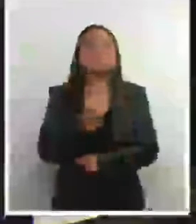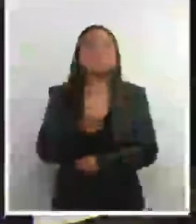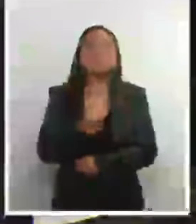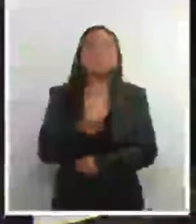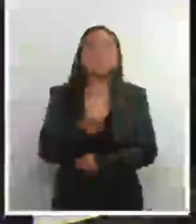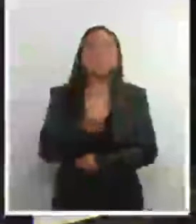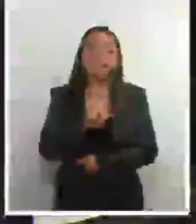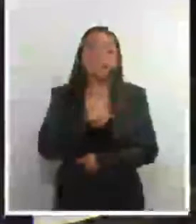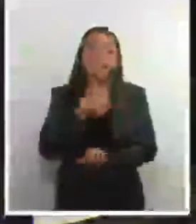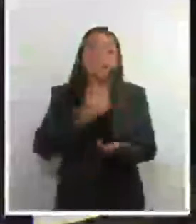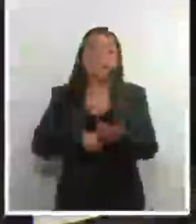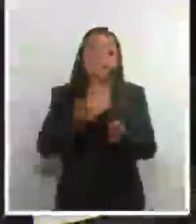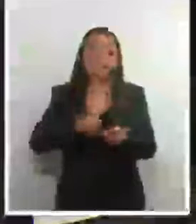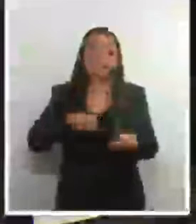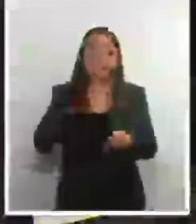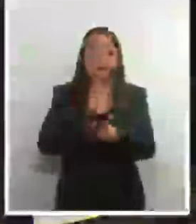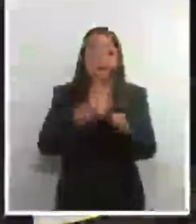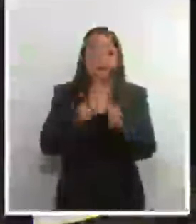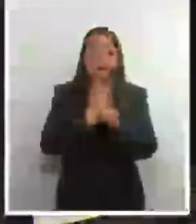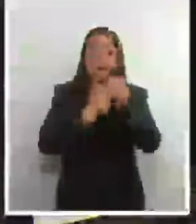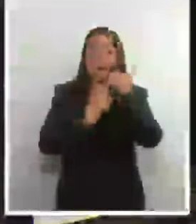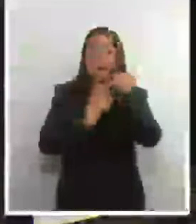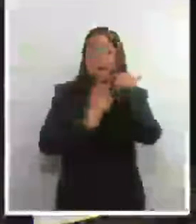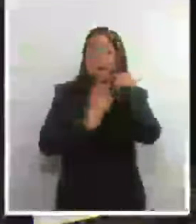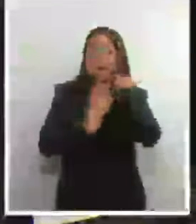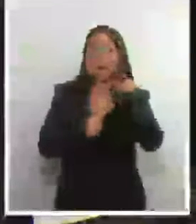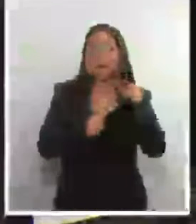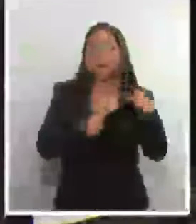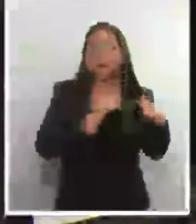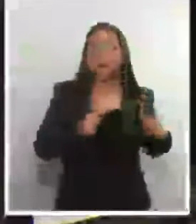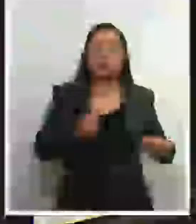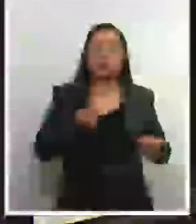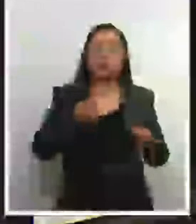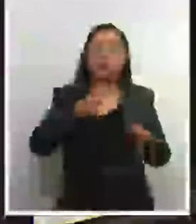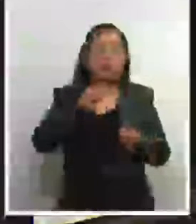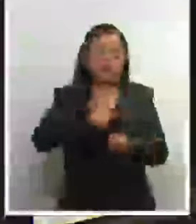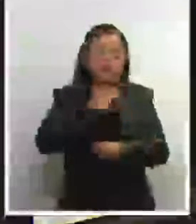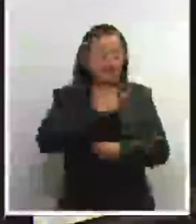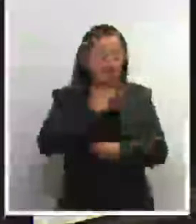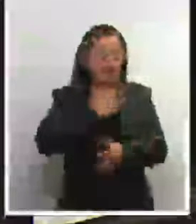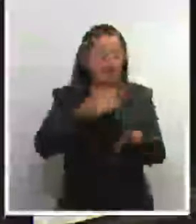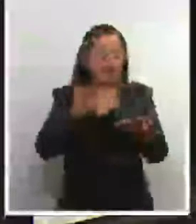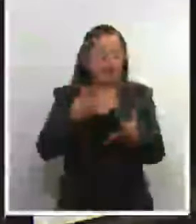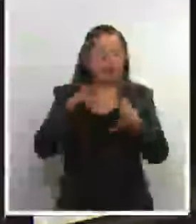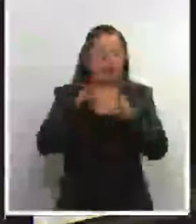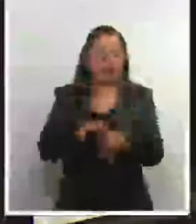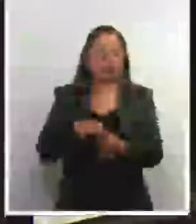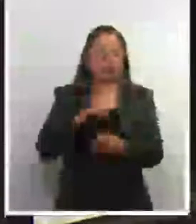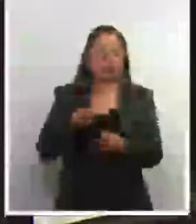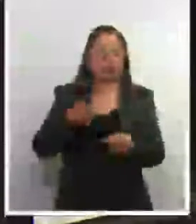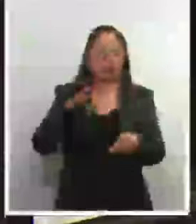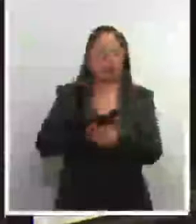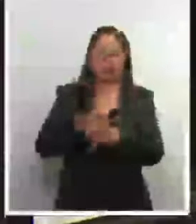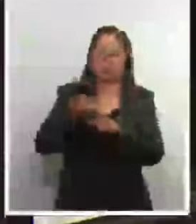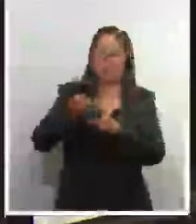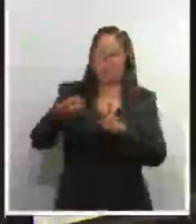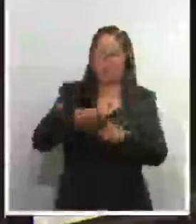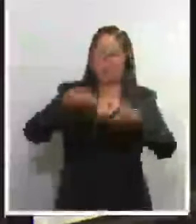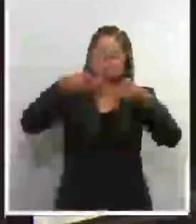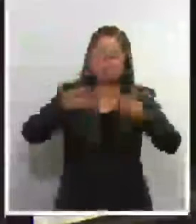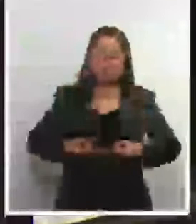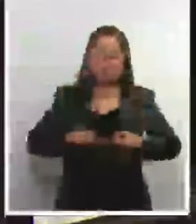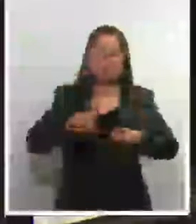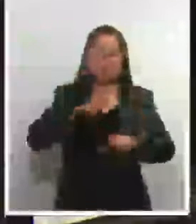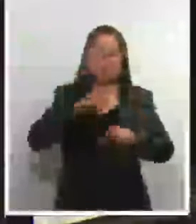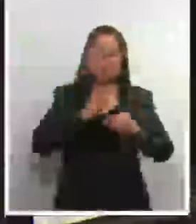tener una administración pública muy poderosa, una administración pública muy sólida que